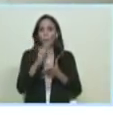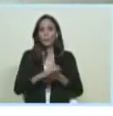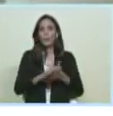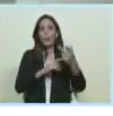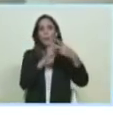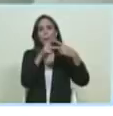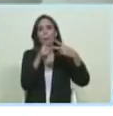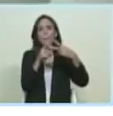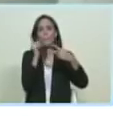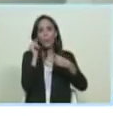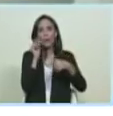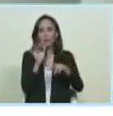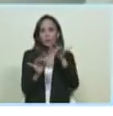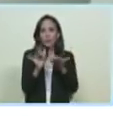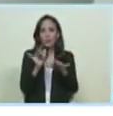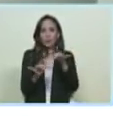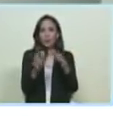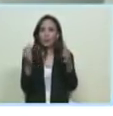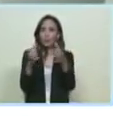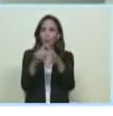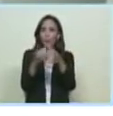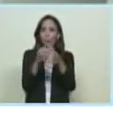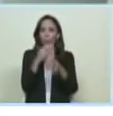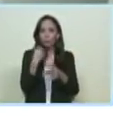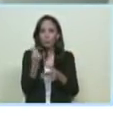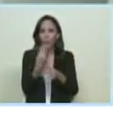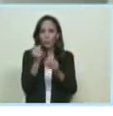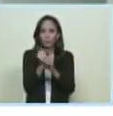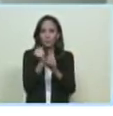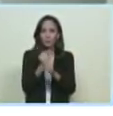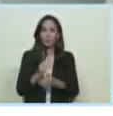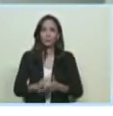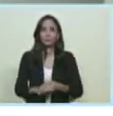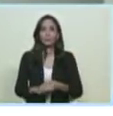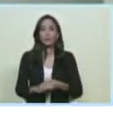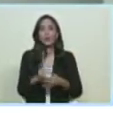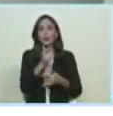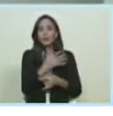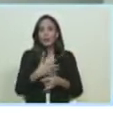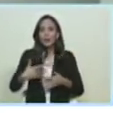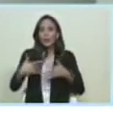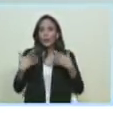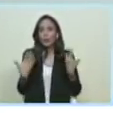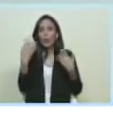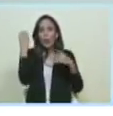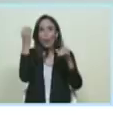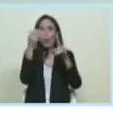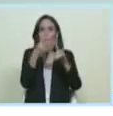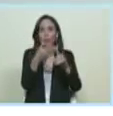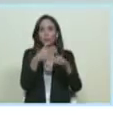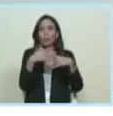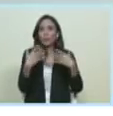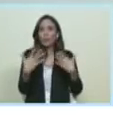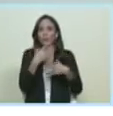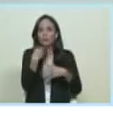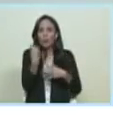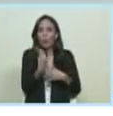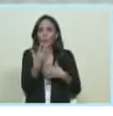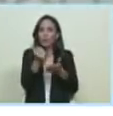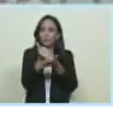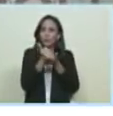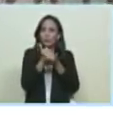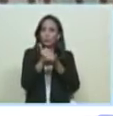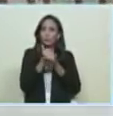Rosa Jiménez, secretaria general del Movimiento Somos Venezuela, yo quiero que la juventud me